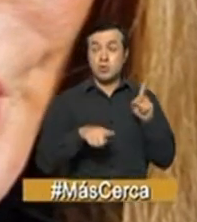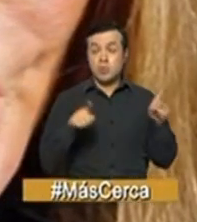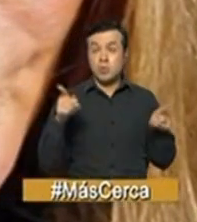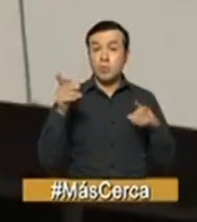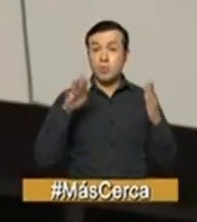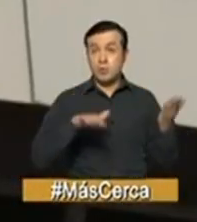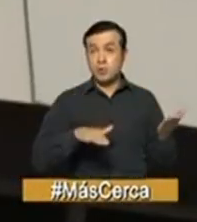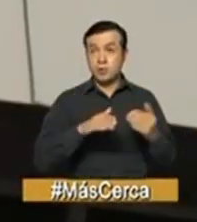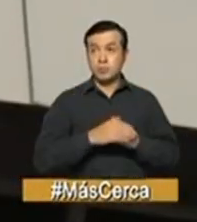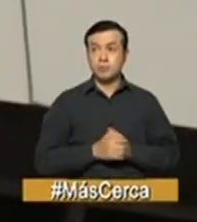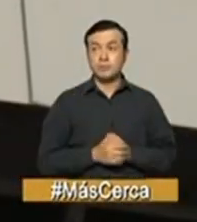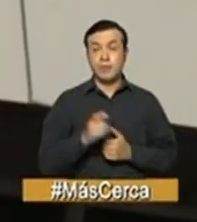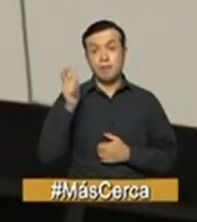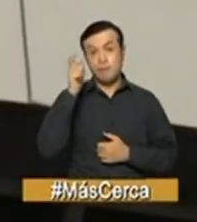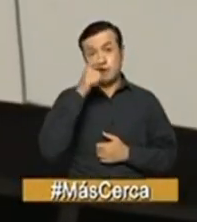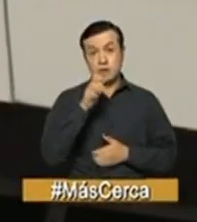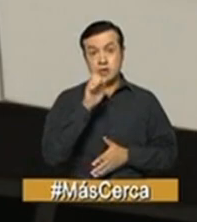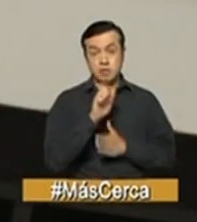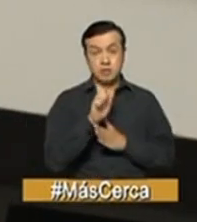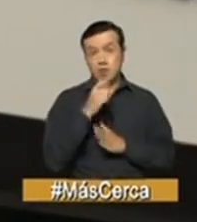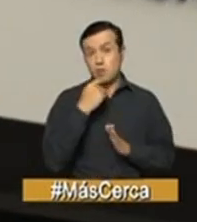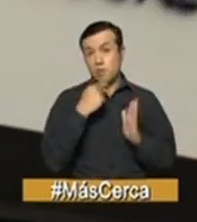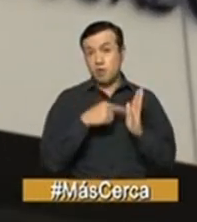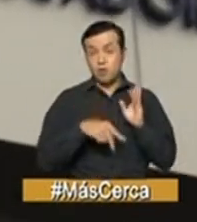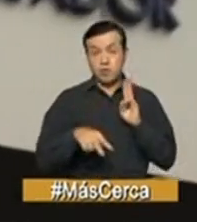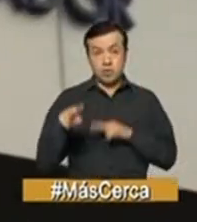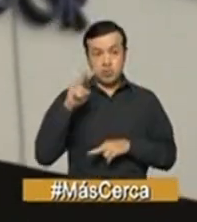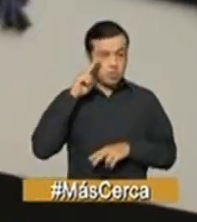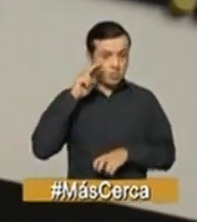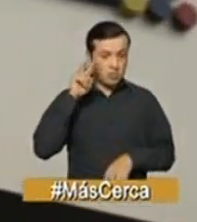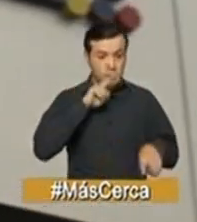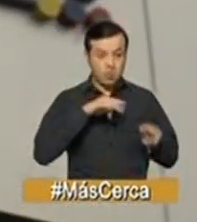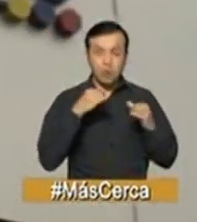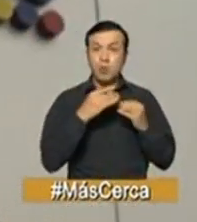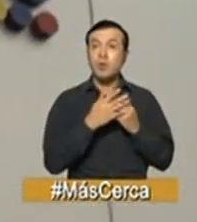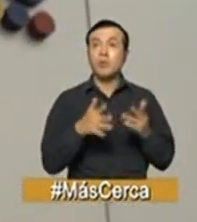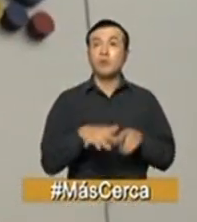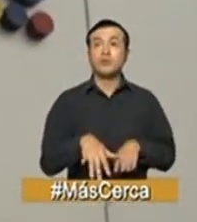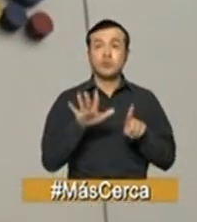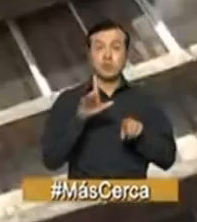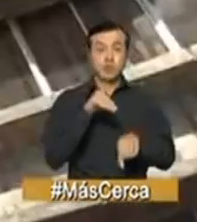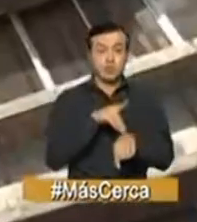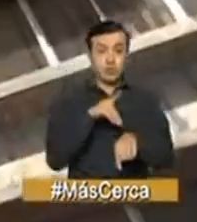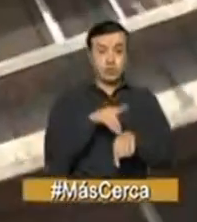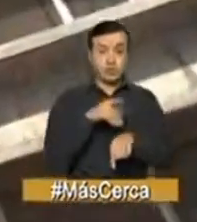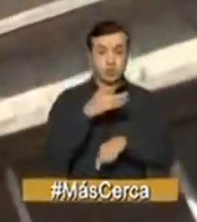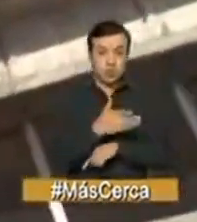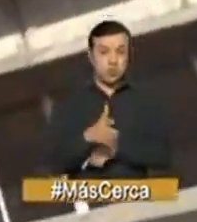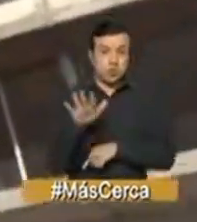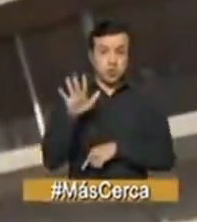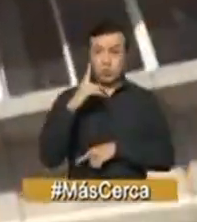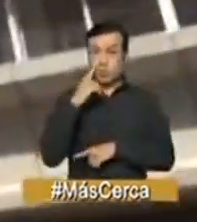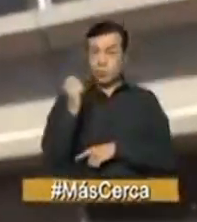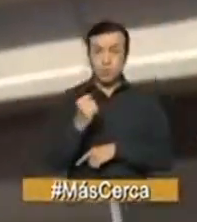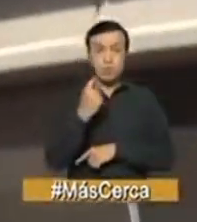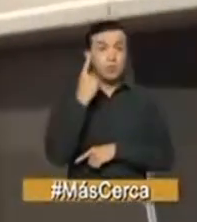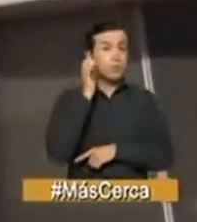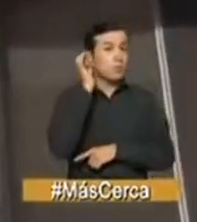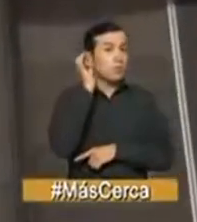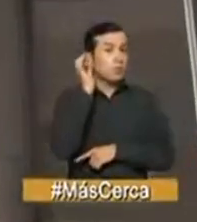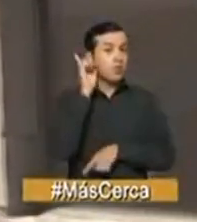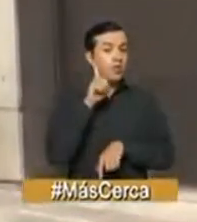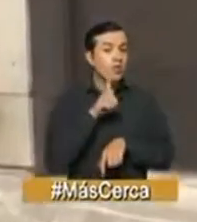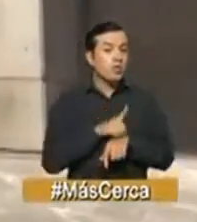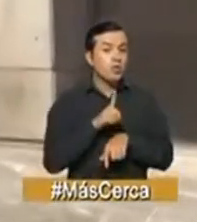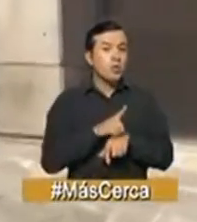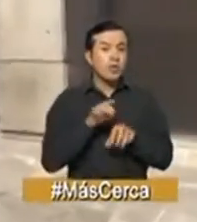muerte. La Fiscalía Ecuatoriana, por ejemplo, investiga actualmente a 6 médicos, 5 hombres y una mujer por